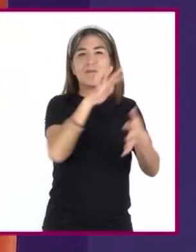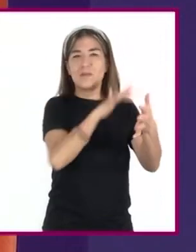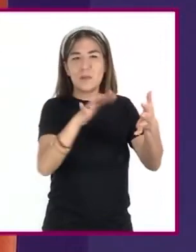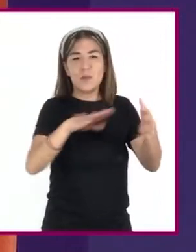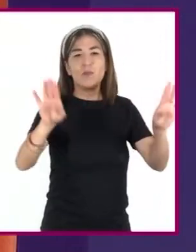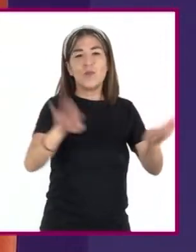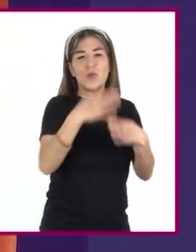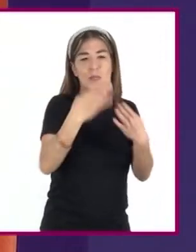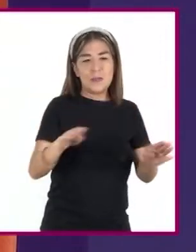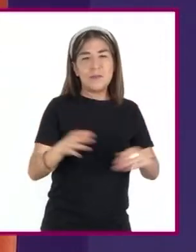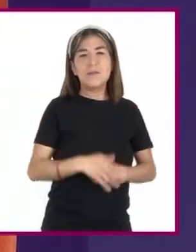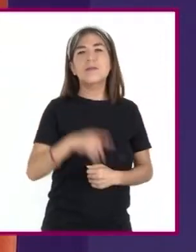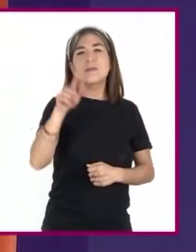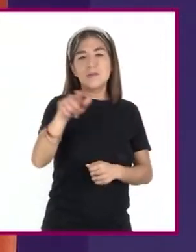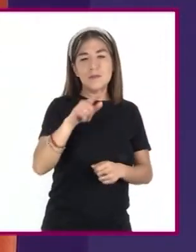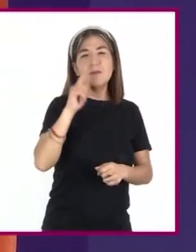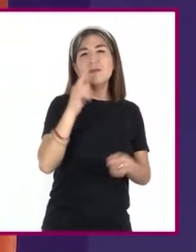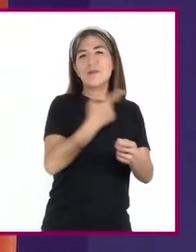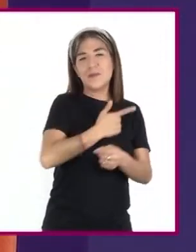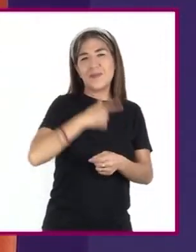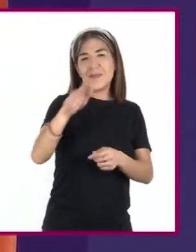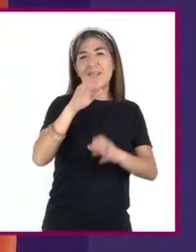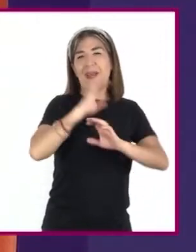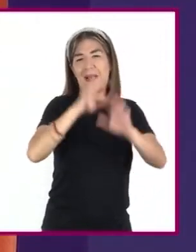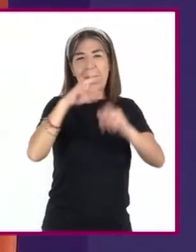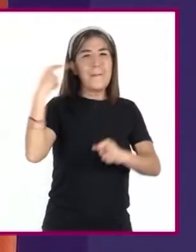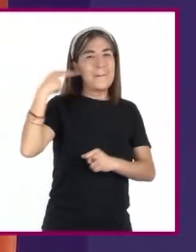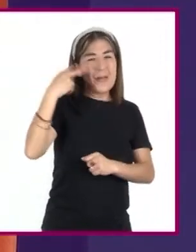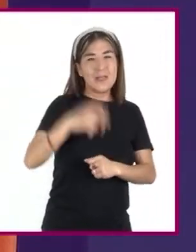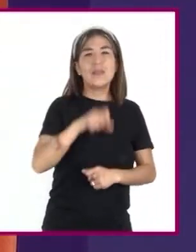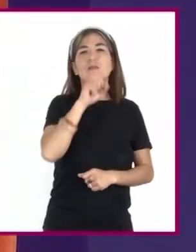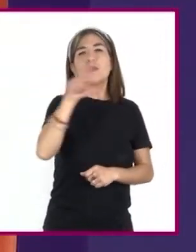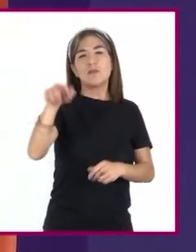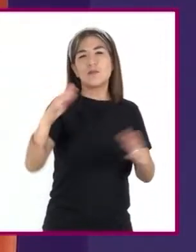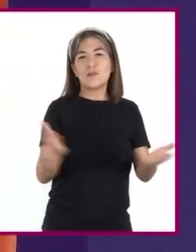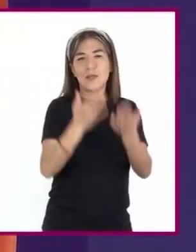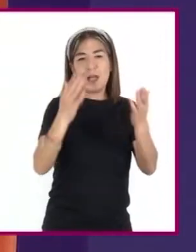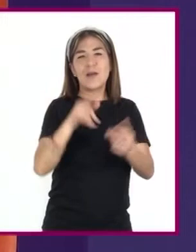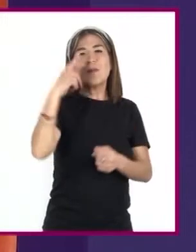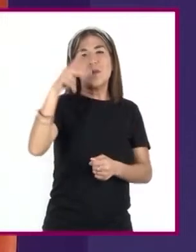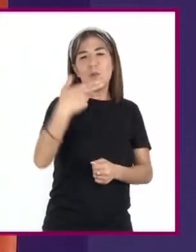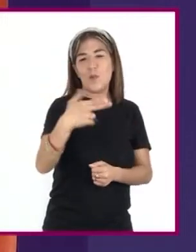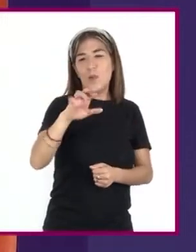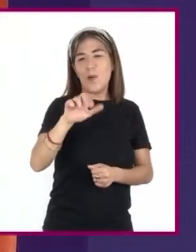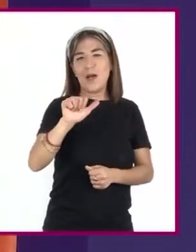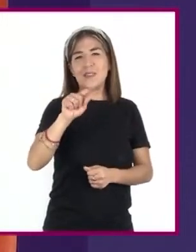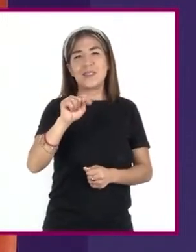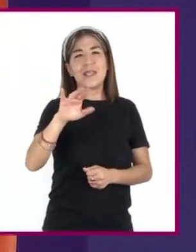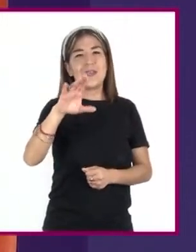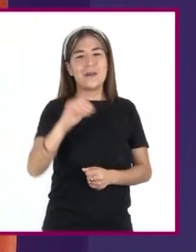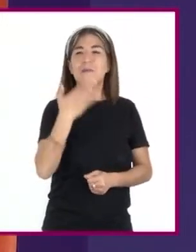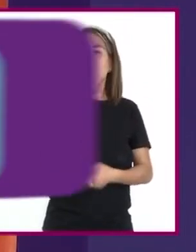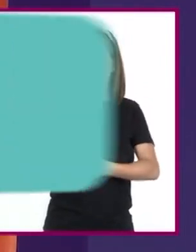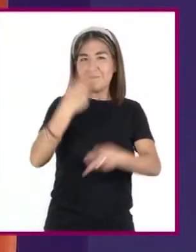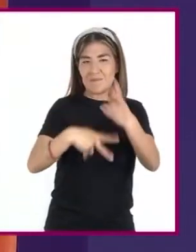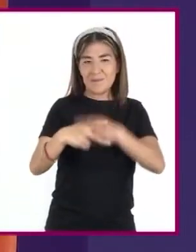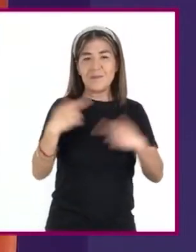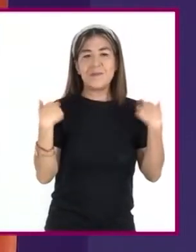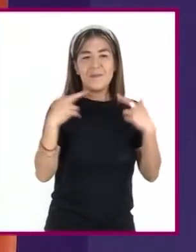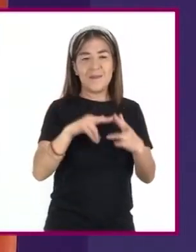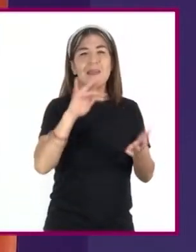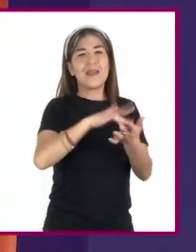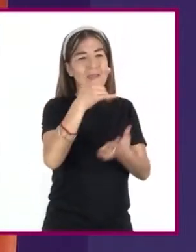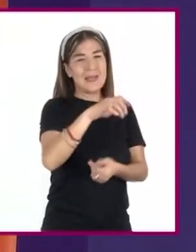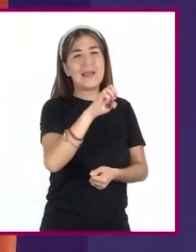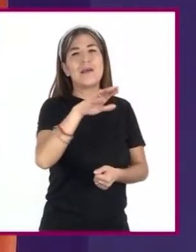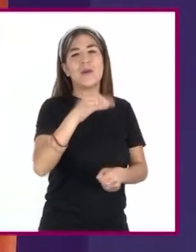la música, oriundo de la Huasteca veracruzana y promotor cultural del son huasteco. Bienvenido, maestro Bustos. Gracias, maestra